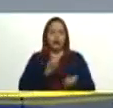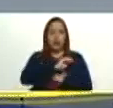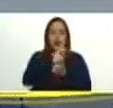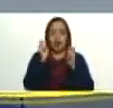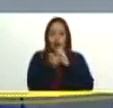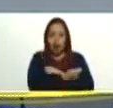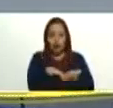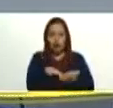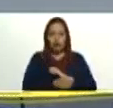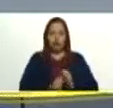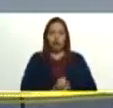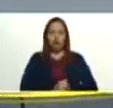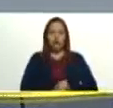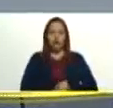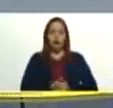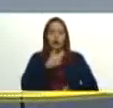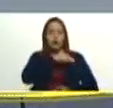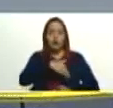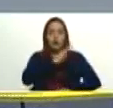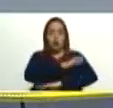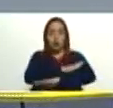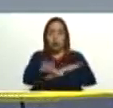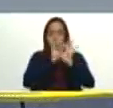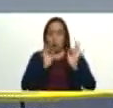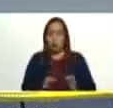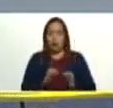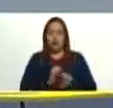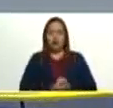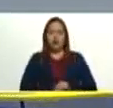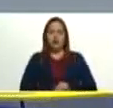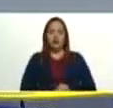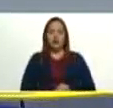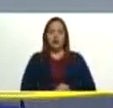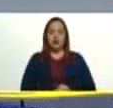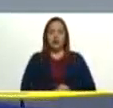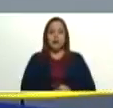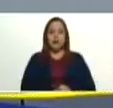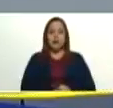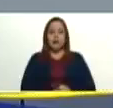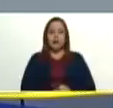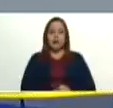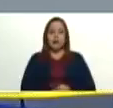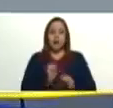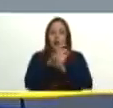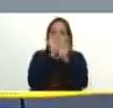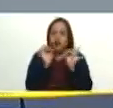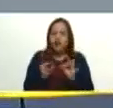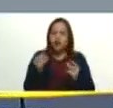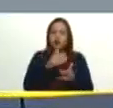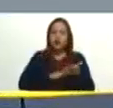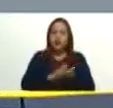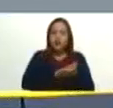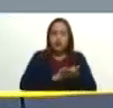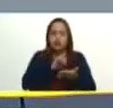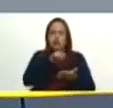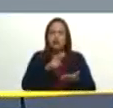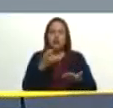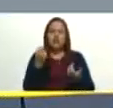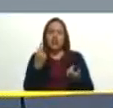cambios en nuestros comportamientos. Or resolving of those dissonances. La manera de resolver estas